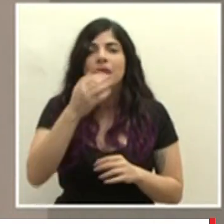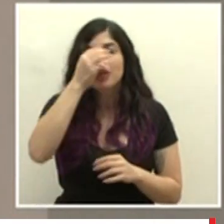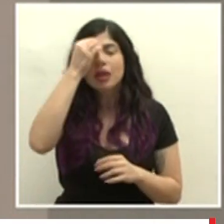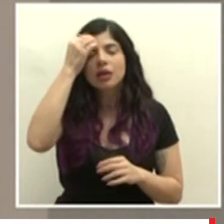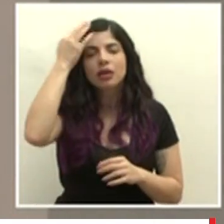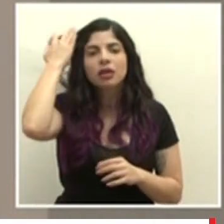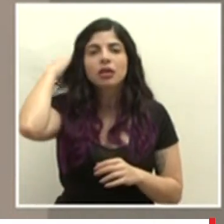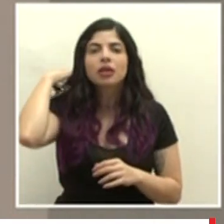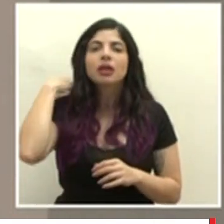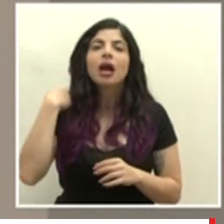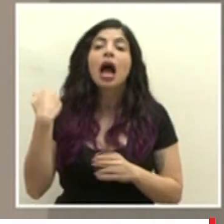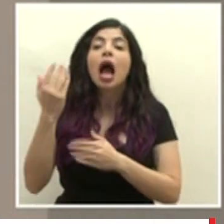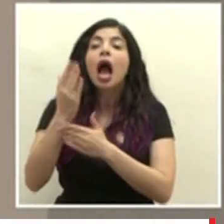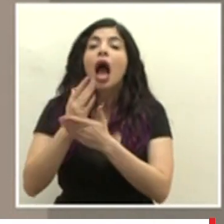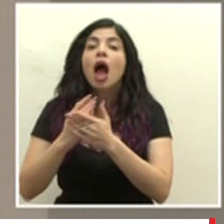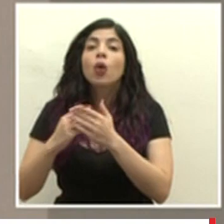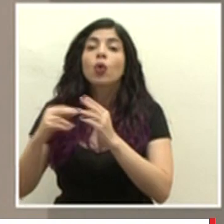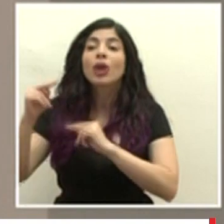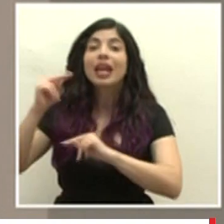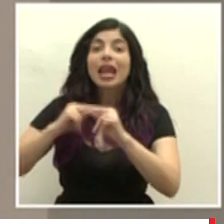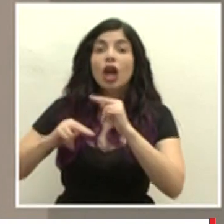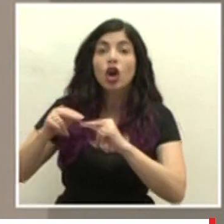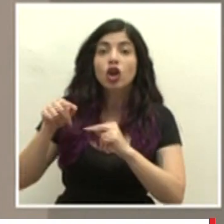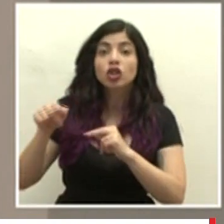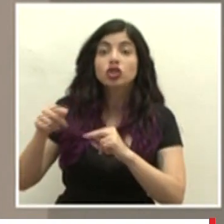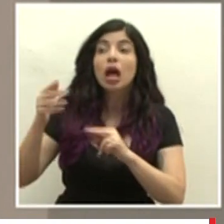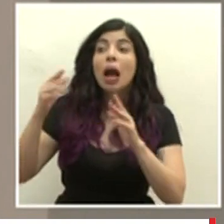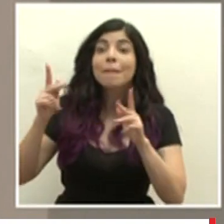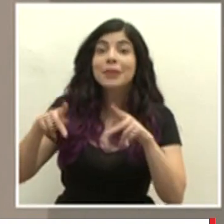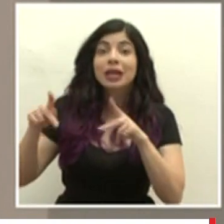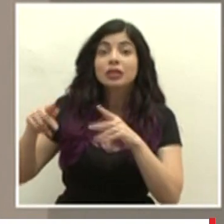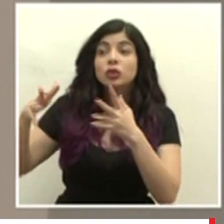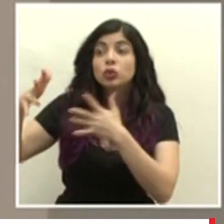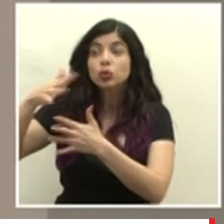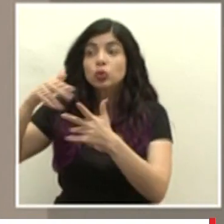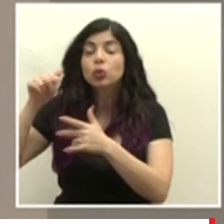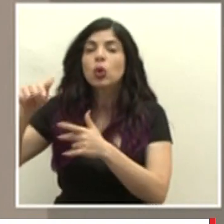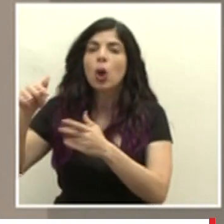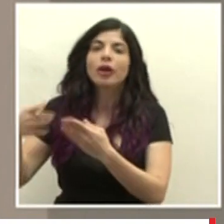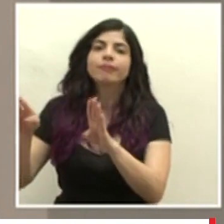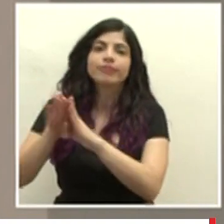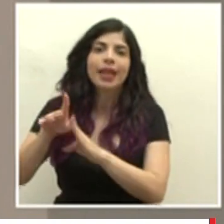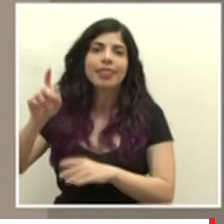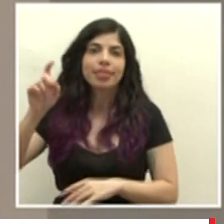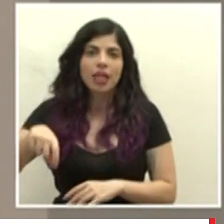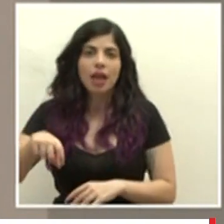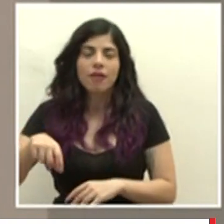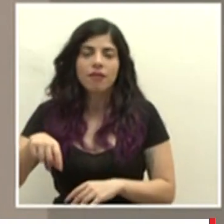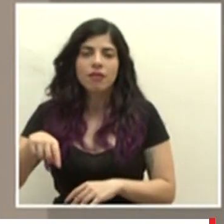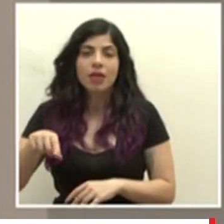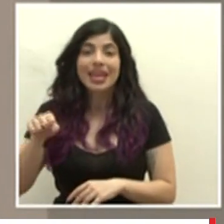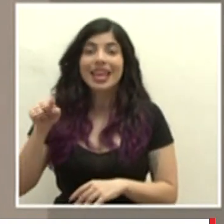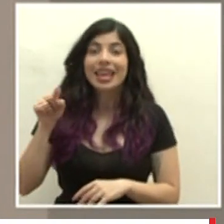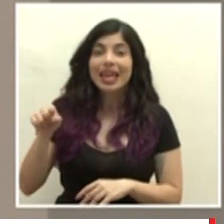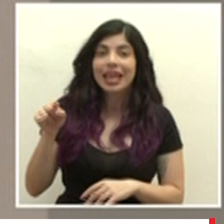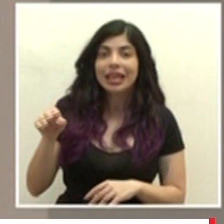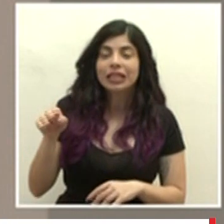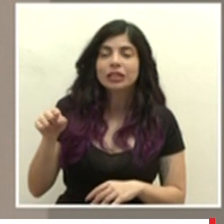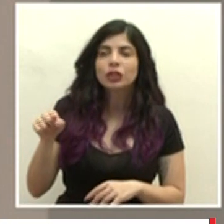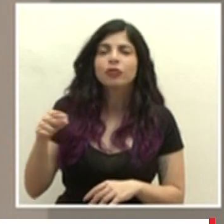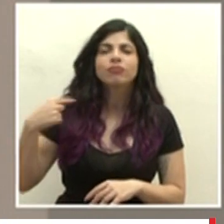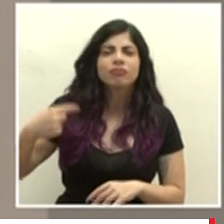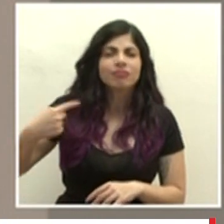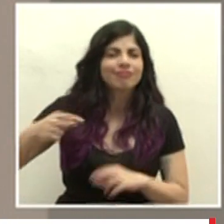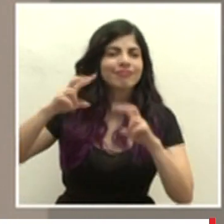cierre de establecimientos que representan reunión, una suspensión de los permisos sanitarios de funcionamiento y eso está en realidad pues en